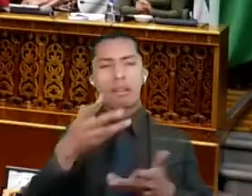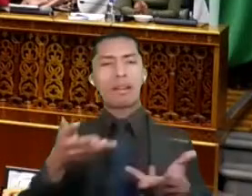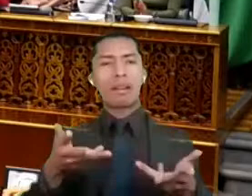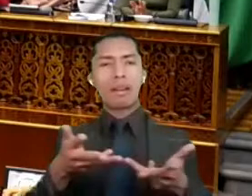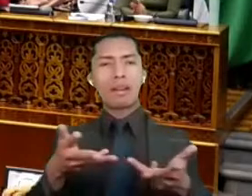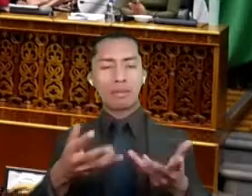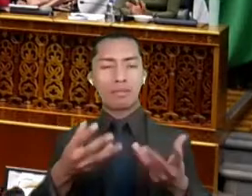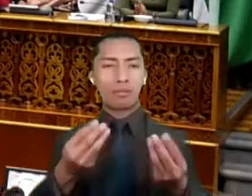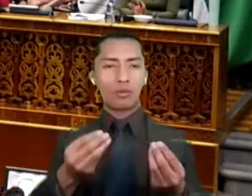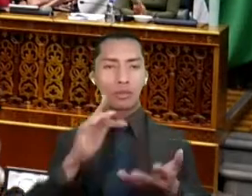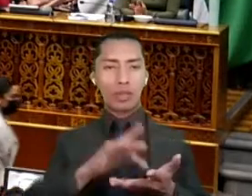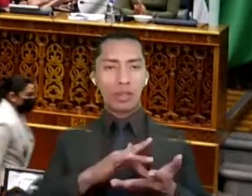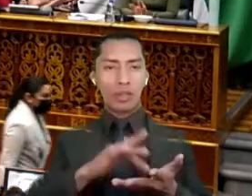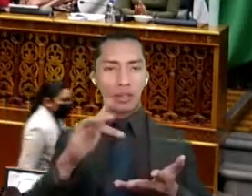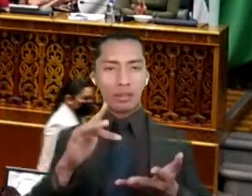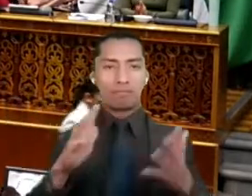Gracias,